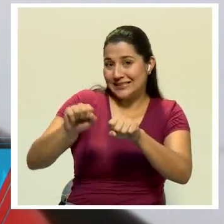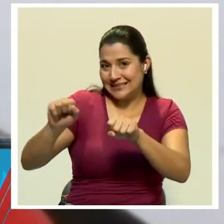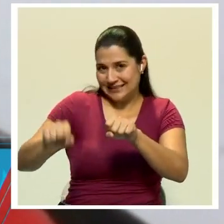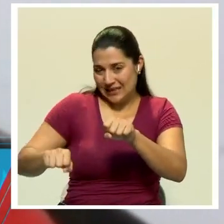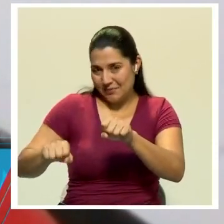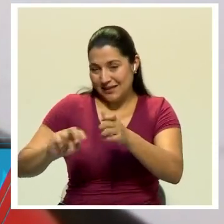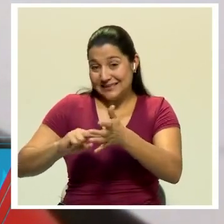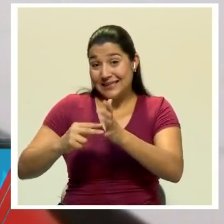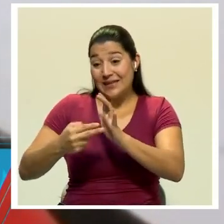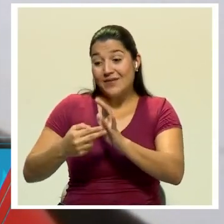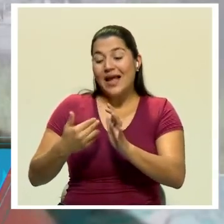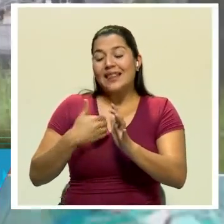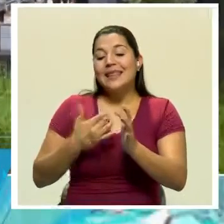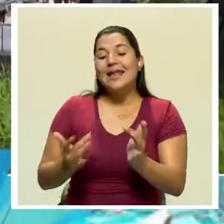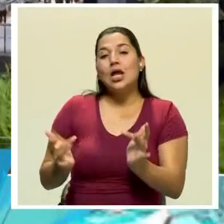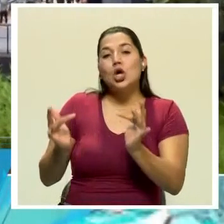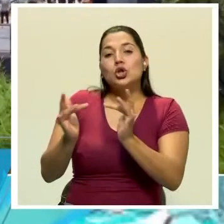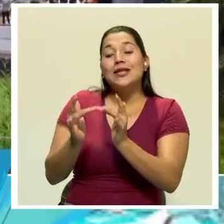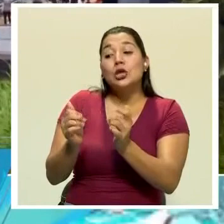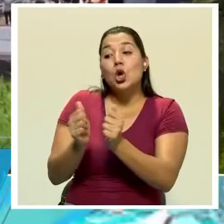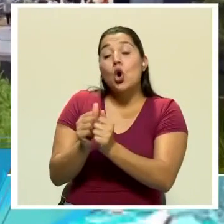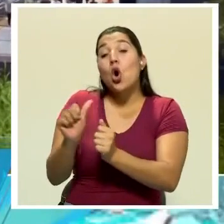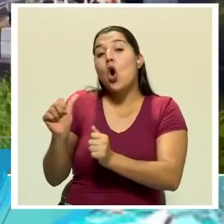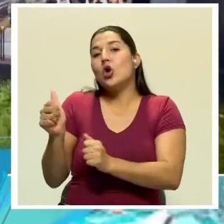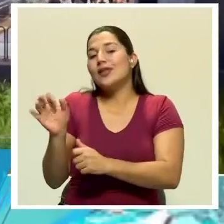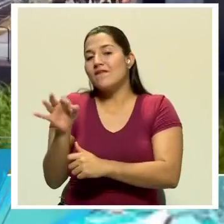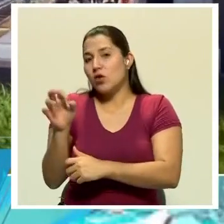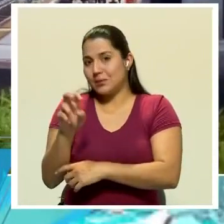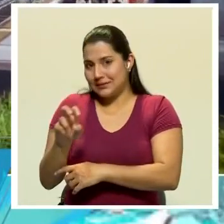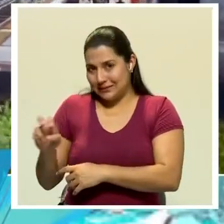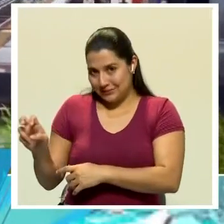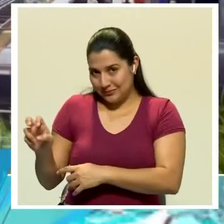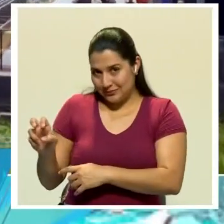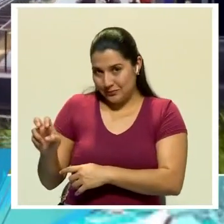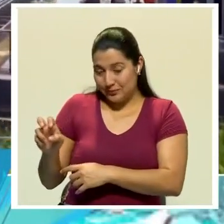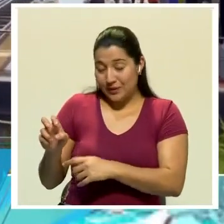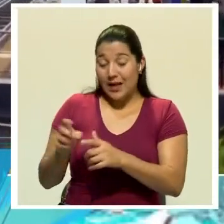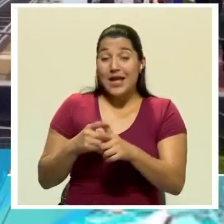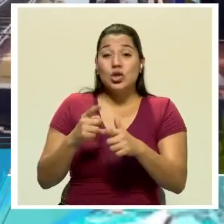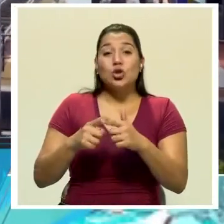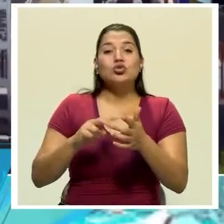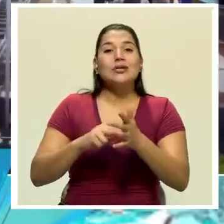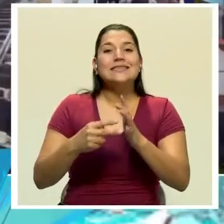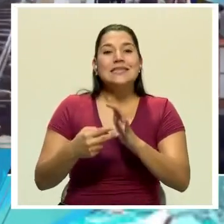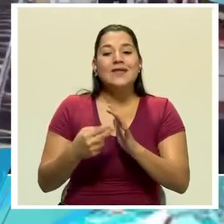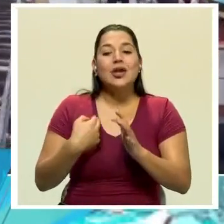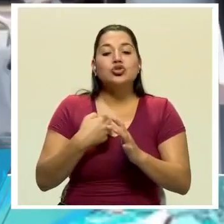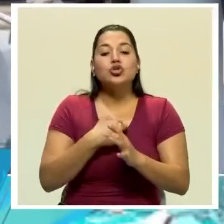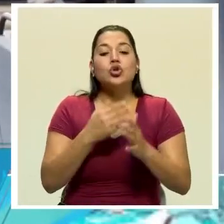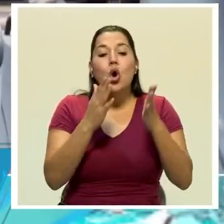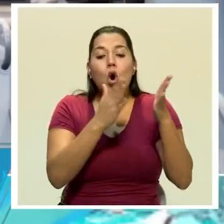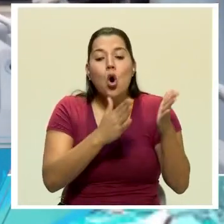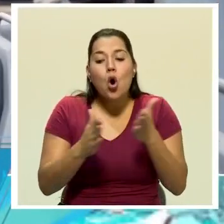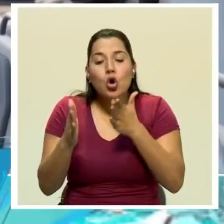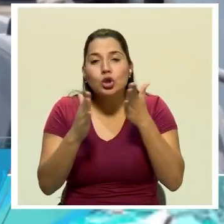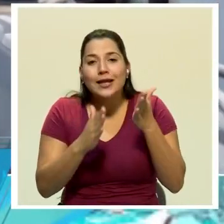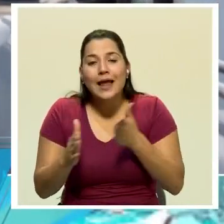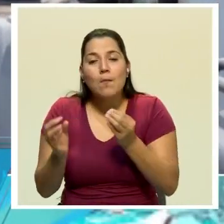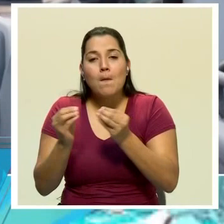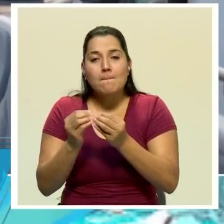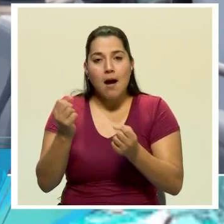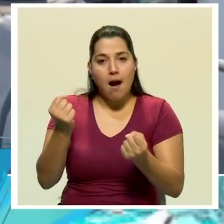transporte a través de estaciones intermodales. Es decir, que ordenamos el flujo del tránsito y eso